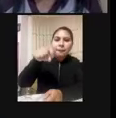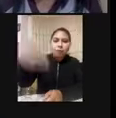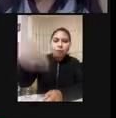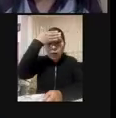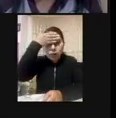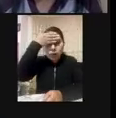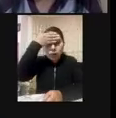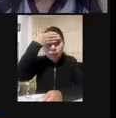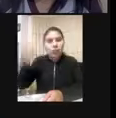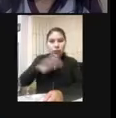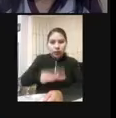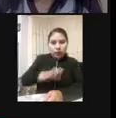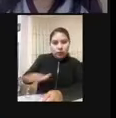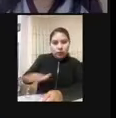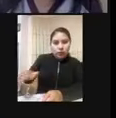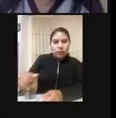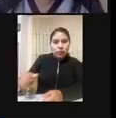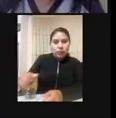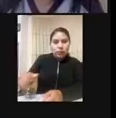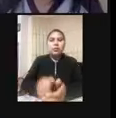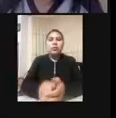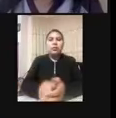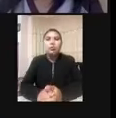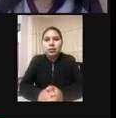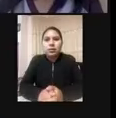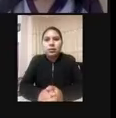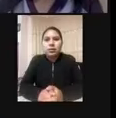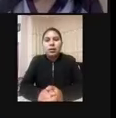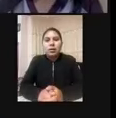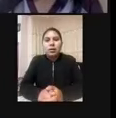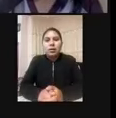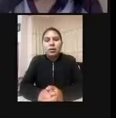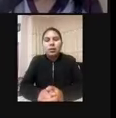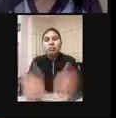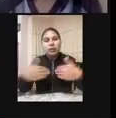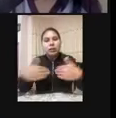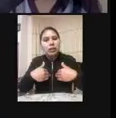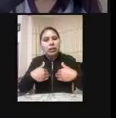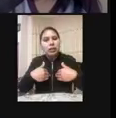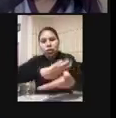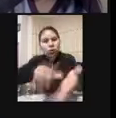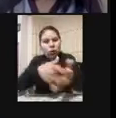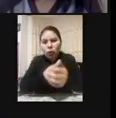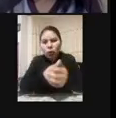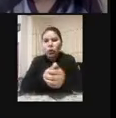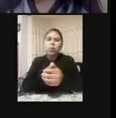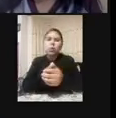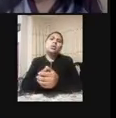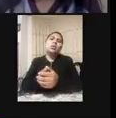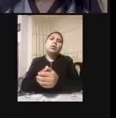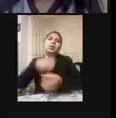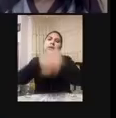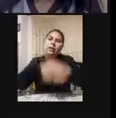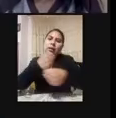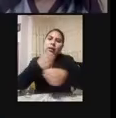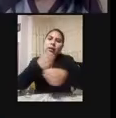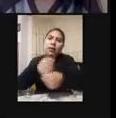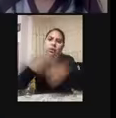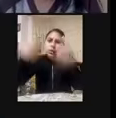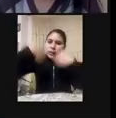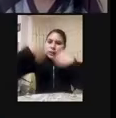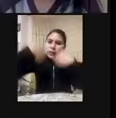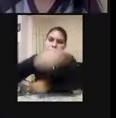en especial Margarita, tiene que tener un control anual. ¿Por qué? ¿Por qué áreas? Por genética. Tenemos que saber qué tipo